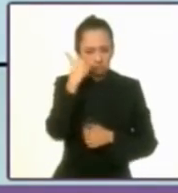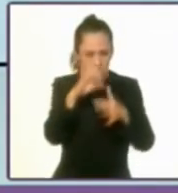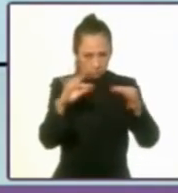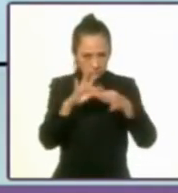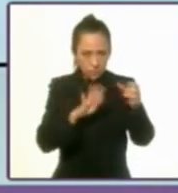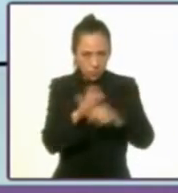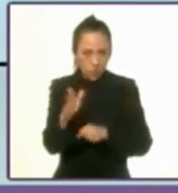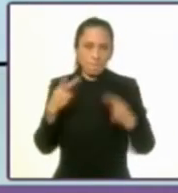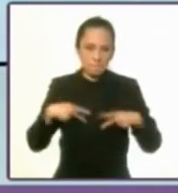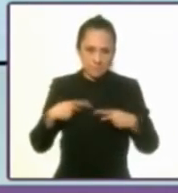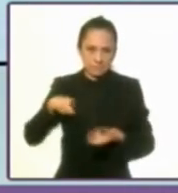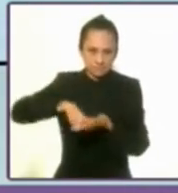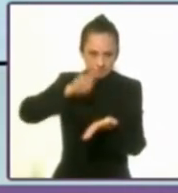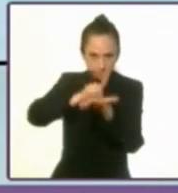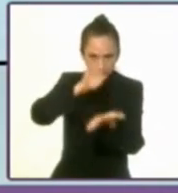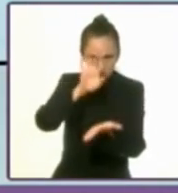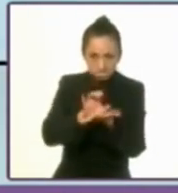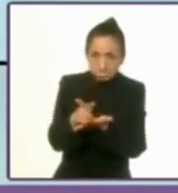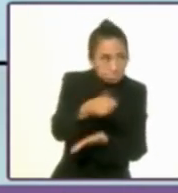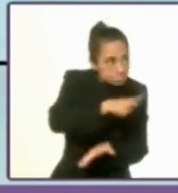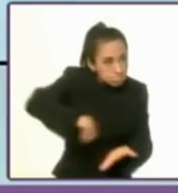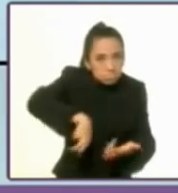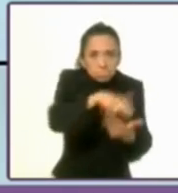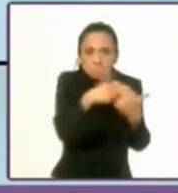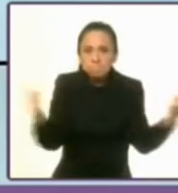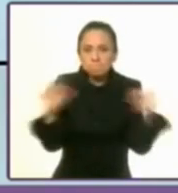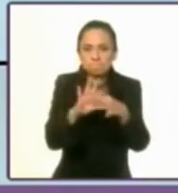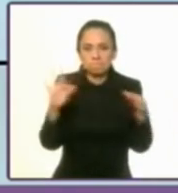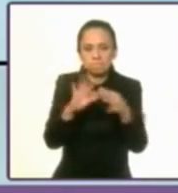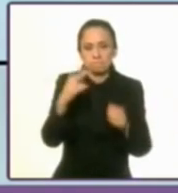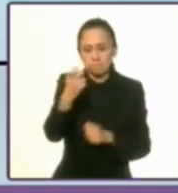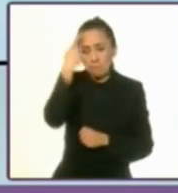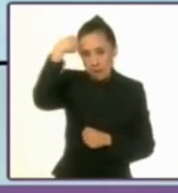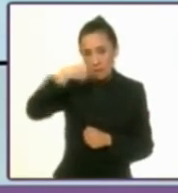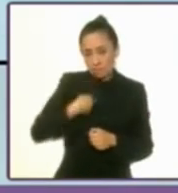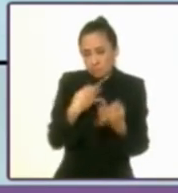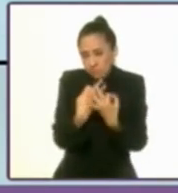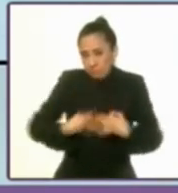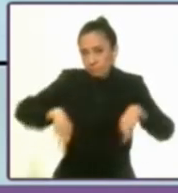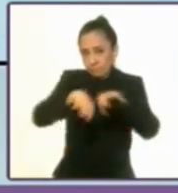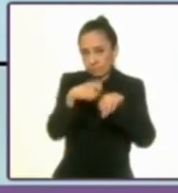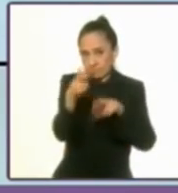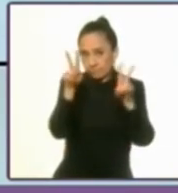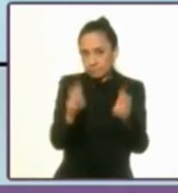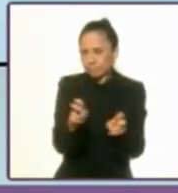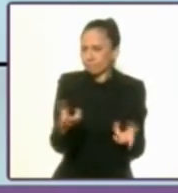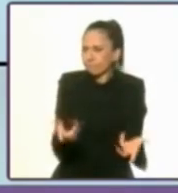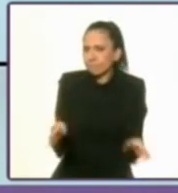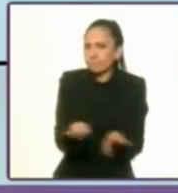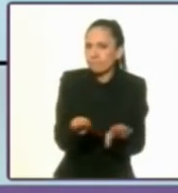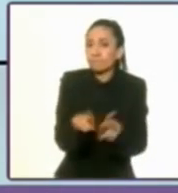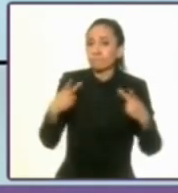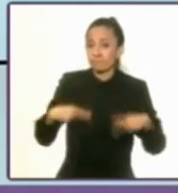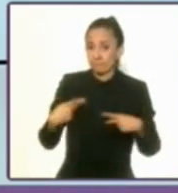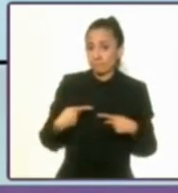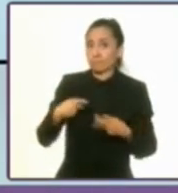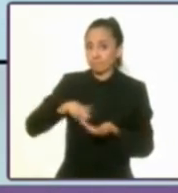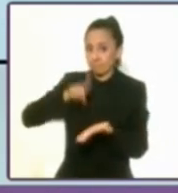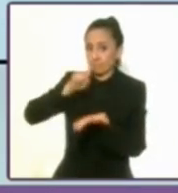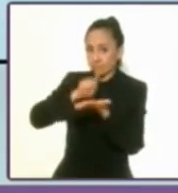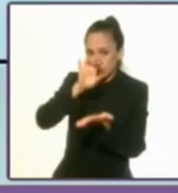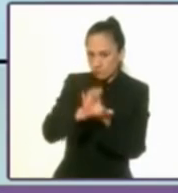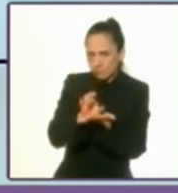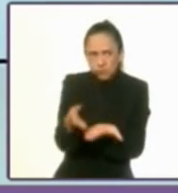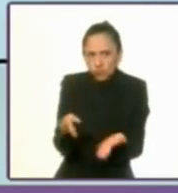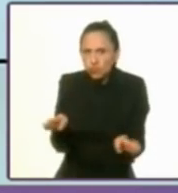personas con capacidades diferentes que nadie lo ha abordado y me parece muy importante decir que es muy difícil que una persona con discapacidad se